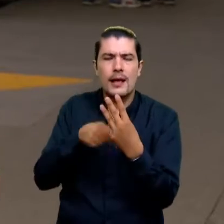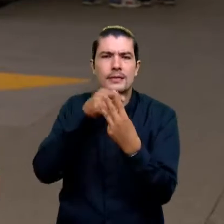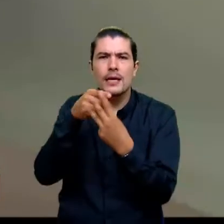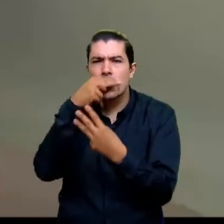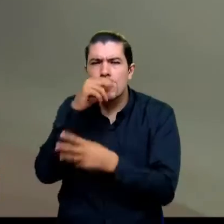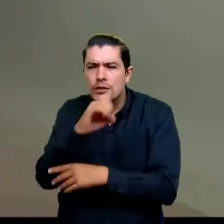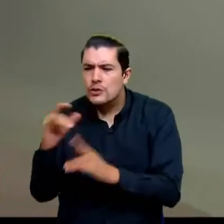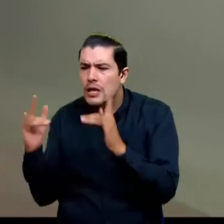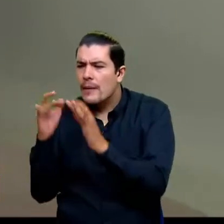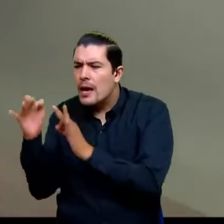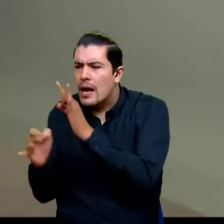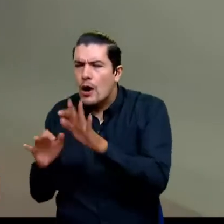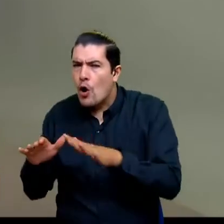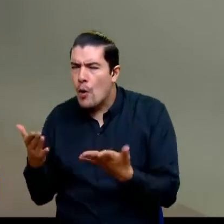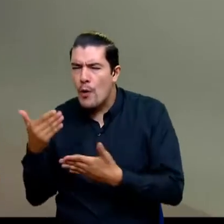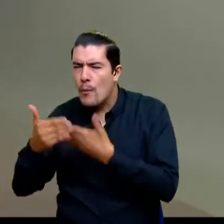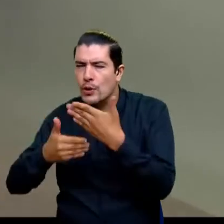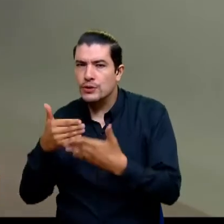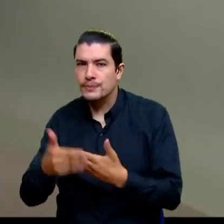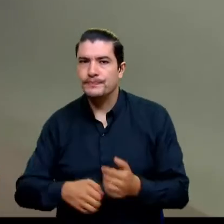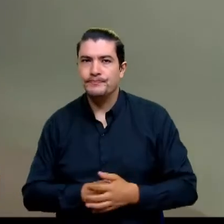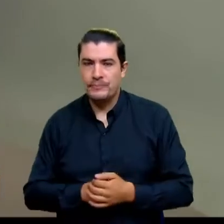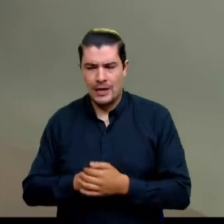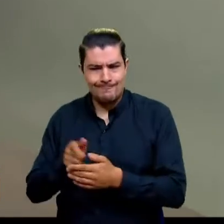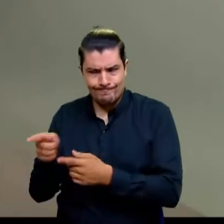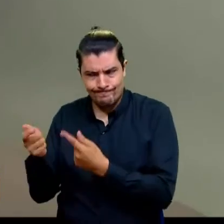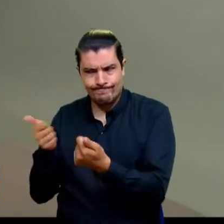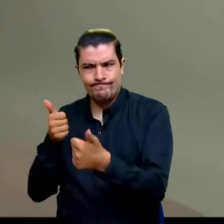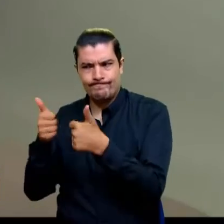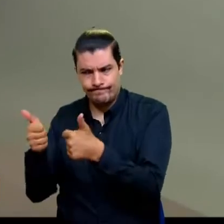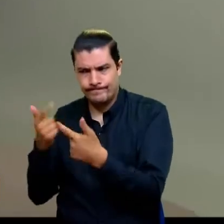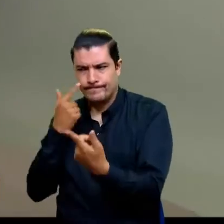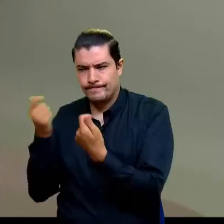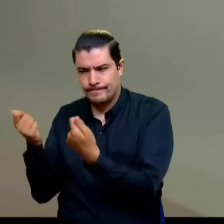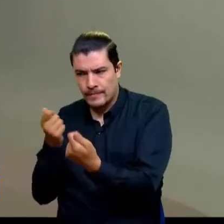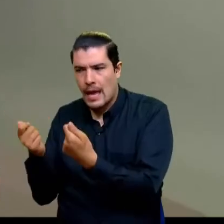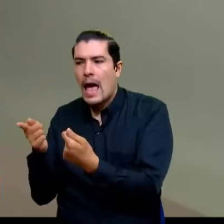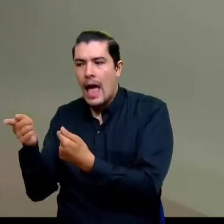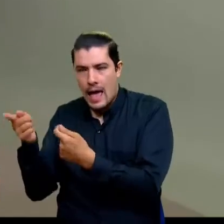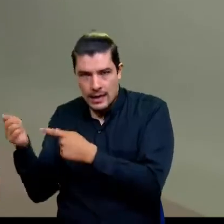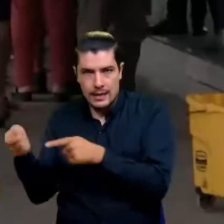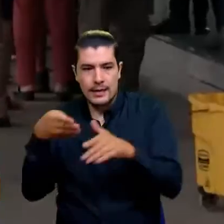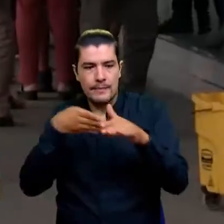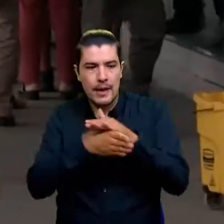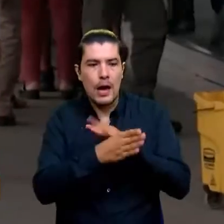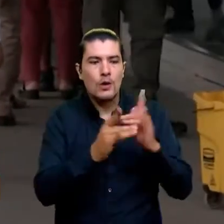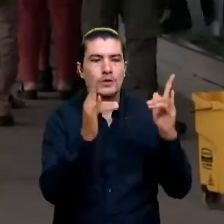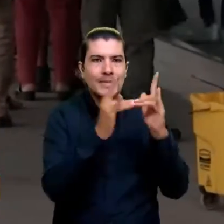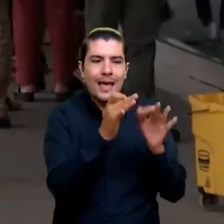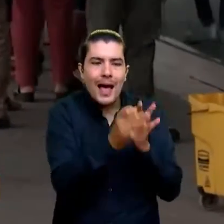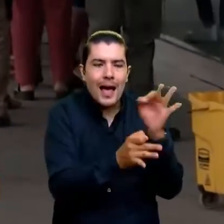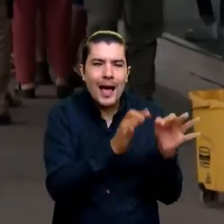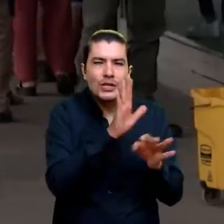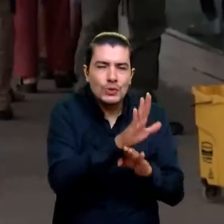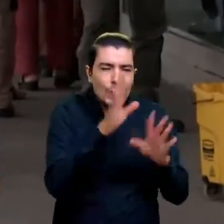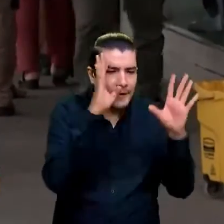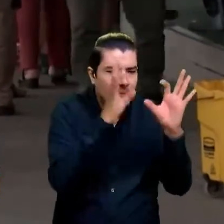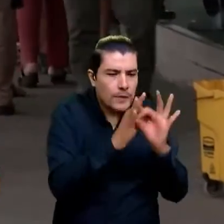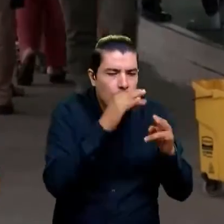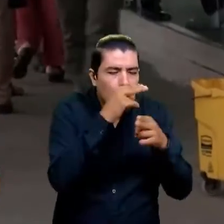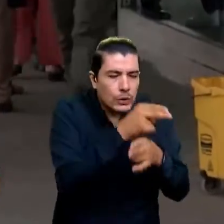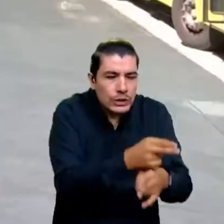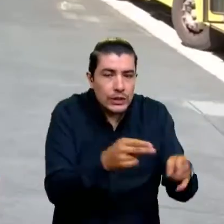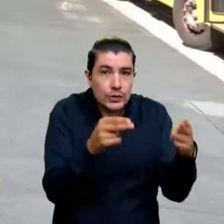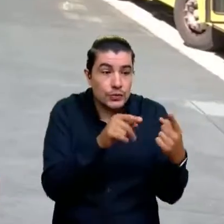unidad. Permanecieron estables, se trasladaron al servicio de hospitalización pediátrica y a uno de ellos se les